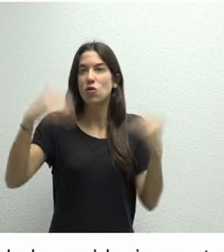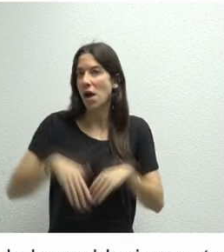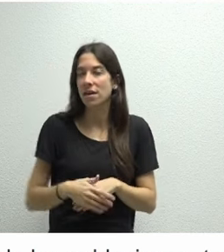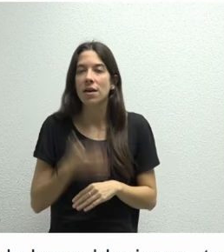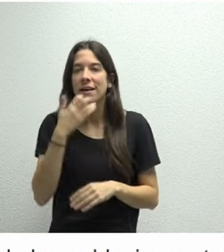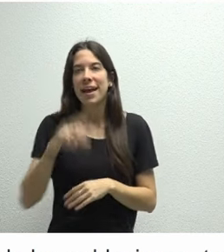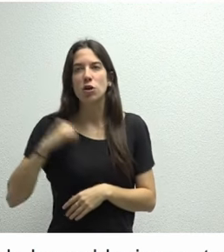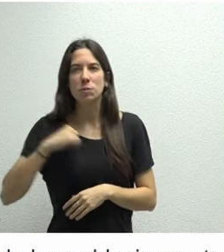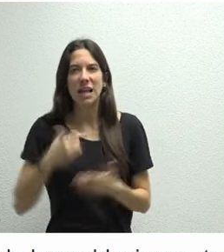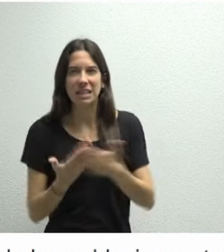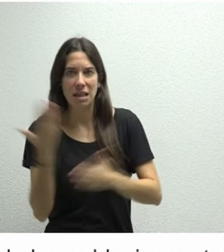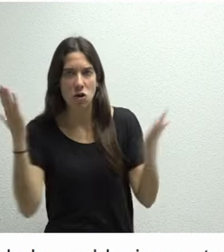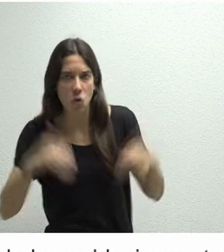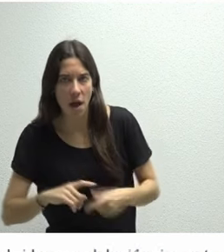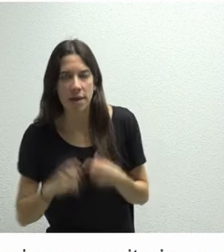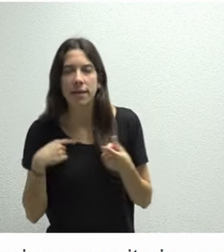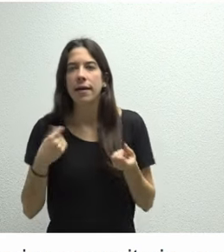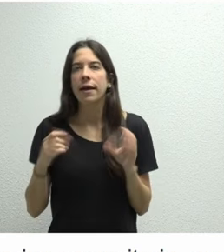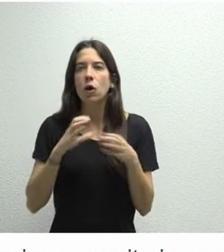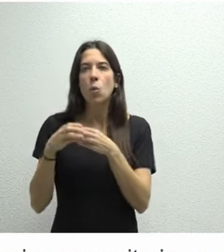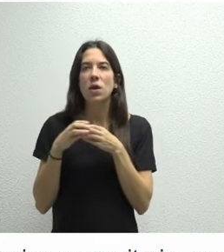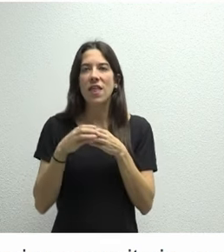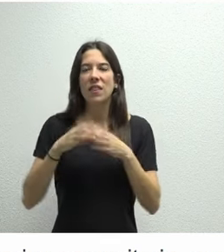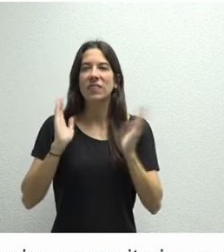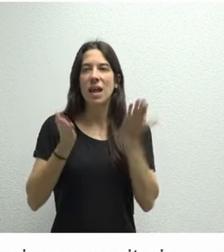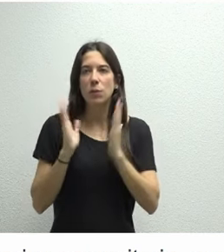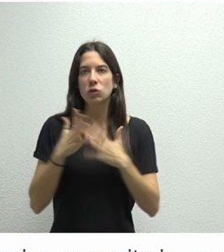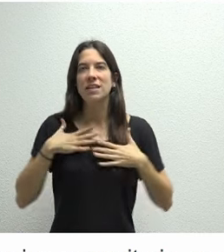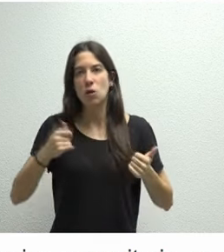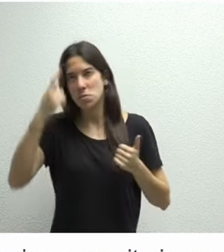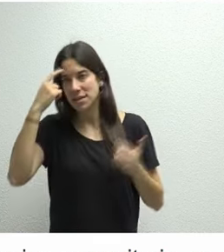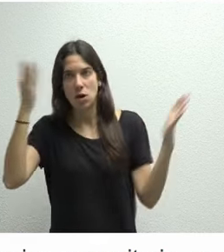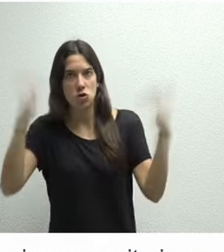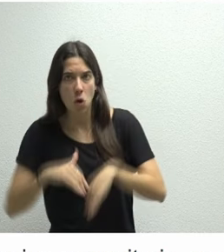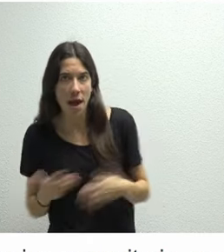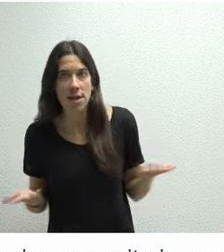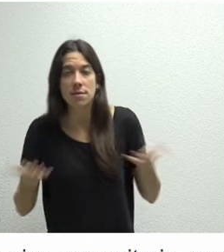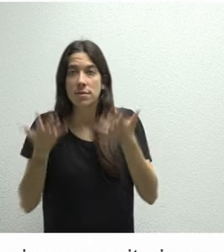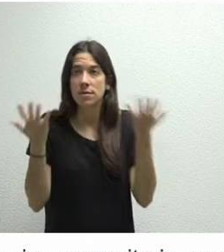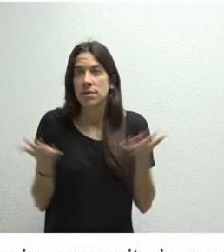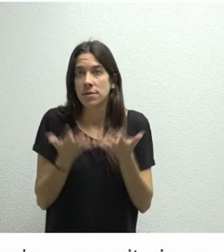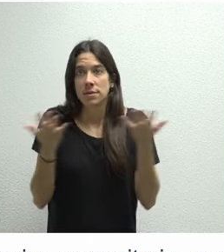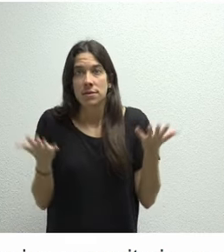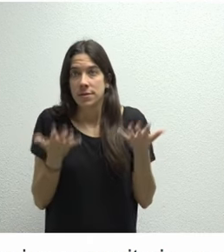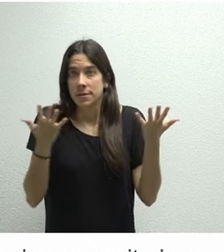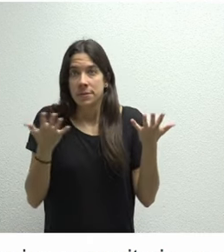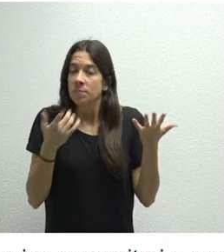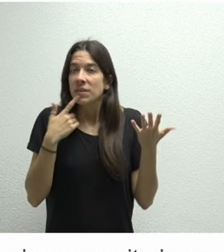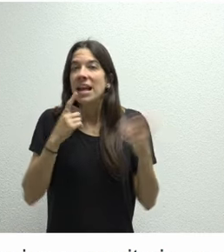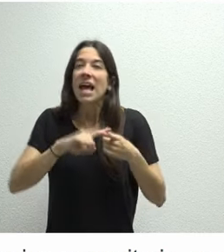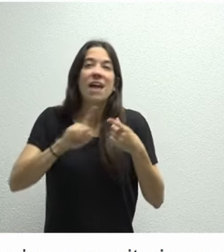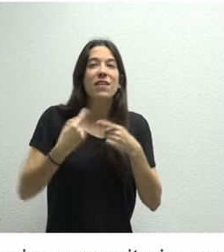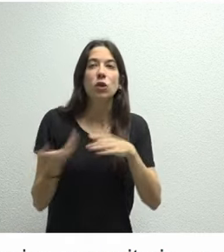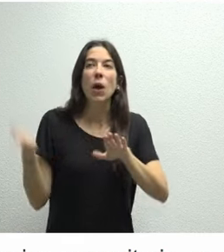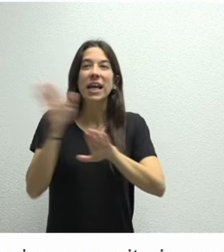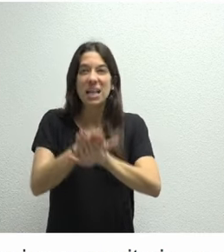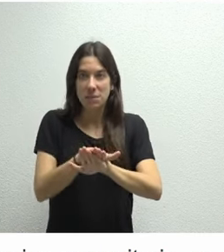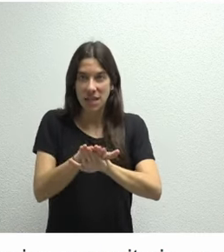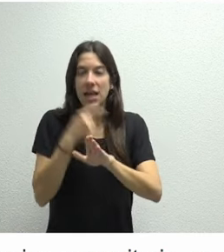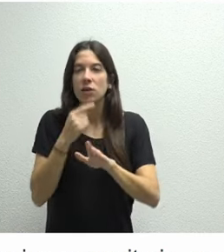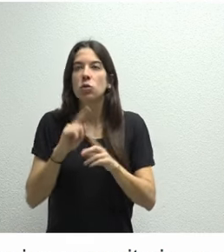día e no está en comunidad terapéutica de Salud Mental es decir el efecto eclipse es un efecto